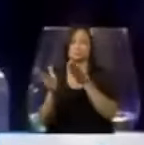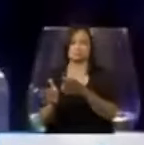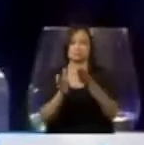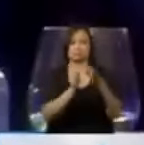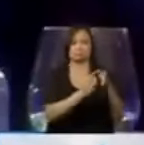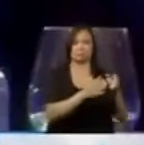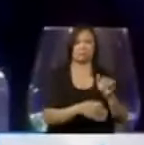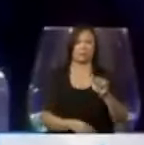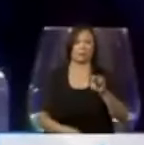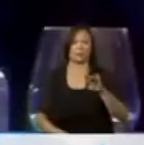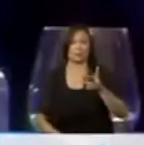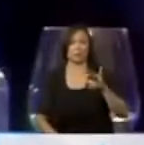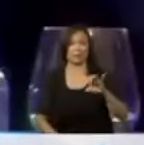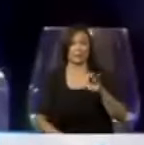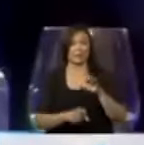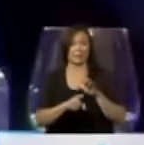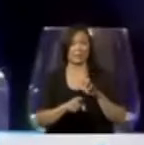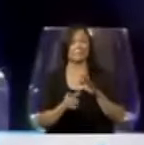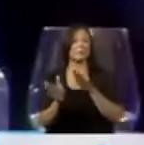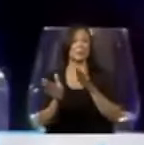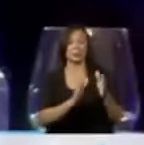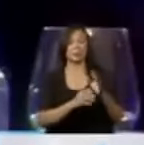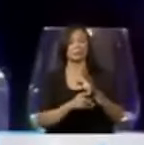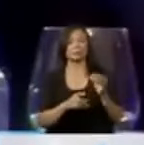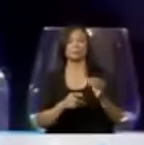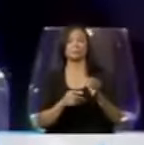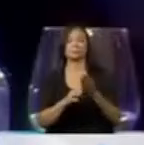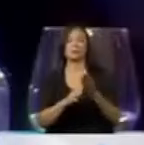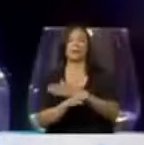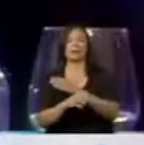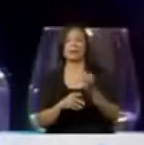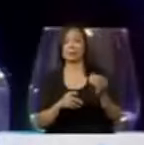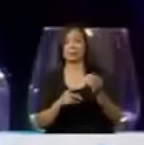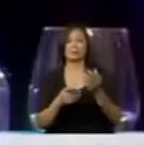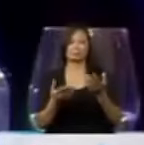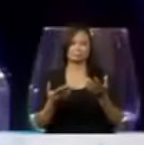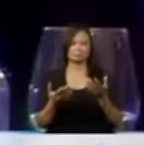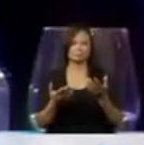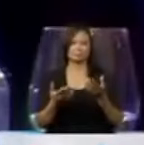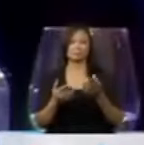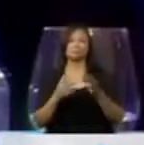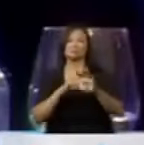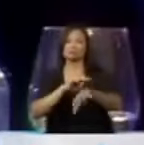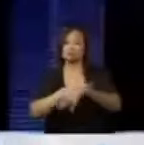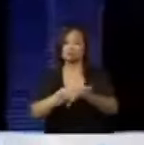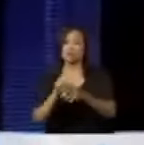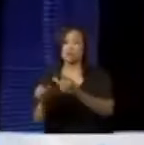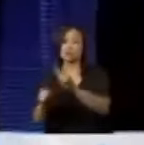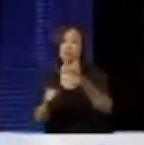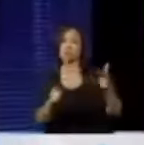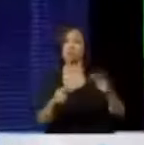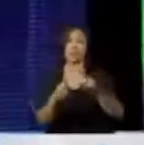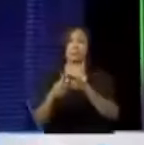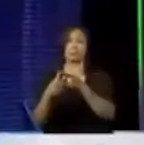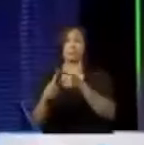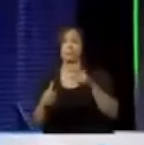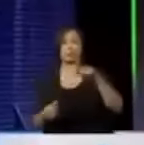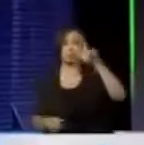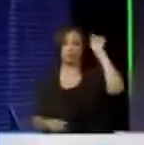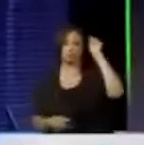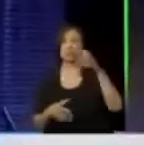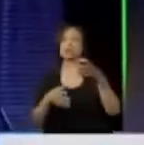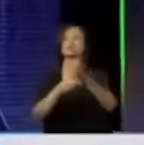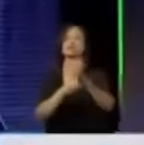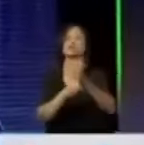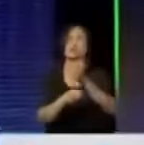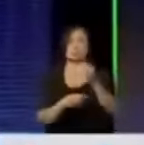organizado por la Asociación Nacional de Jóvenes Empresarios, que previamente había sorteado sus turnos. Inicio con el candidato Luis Abinader.